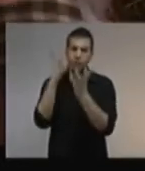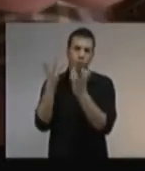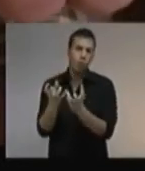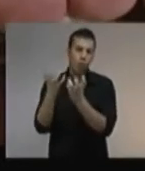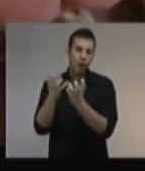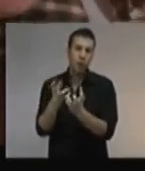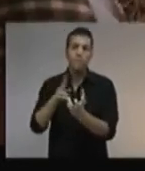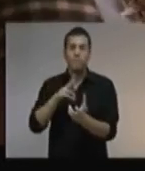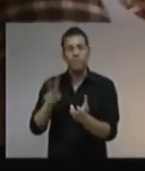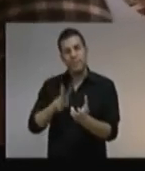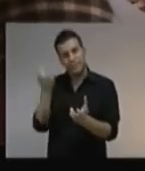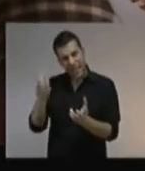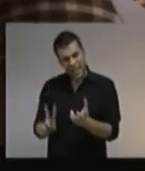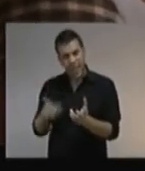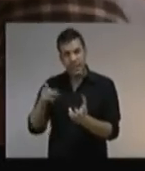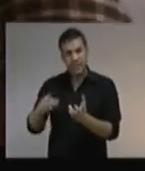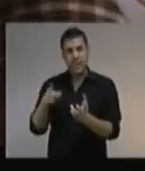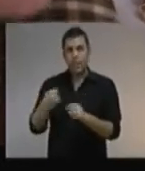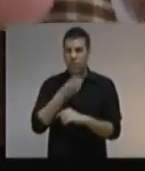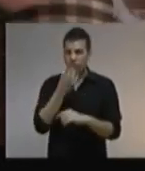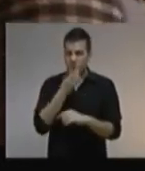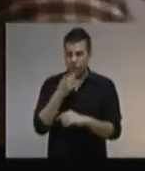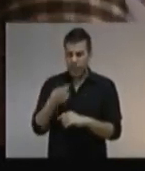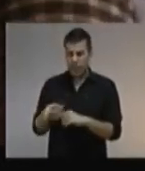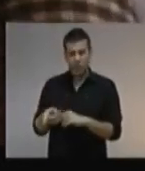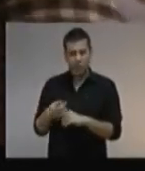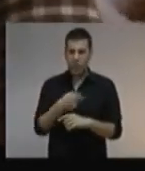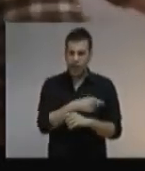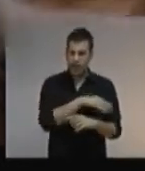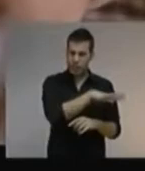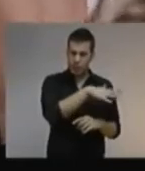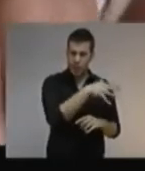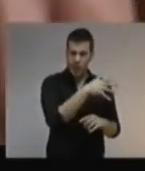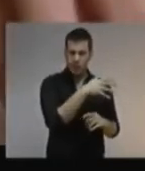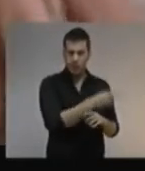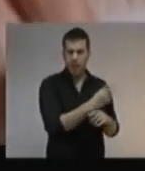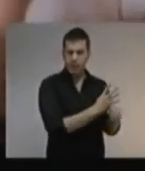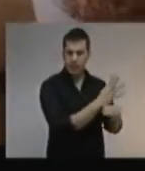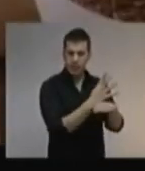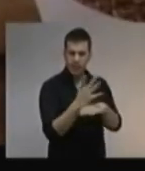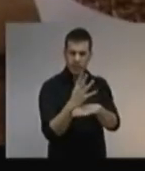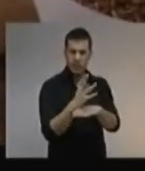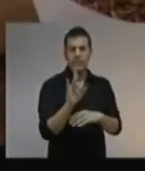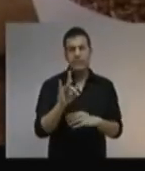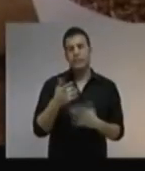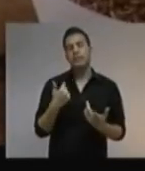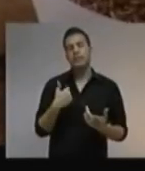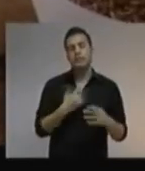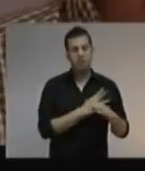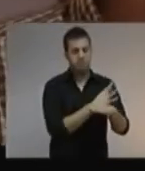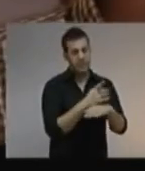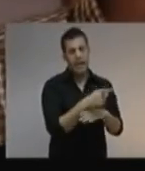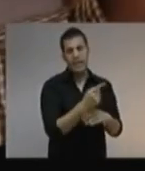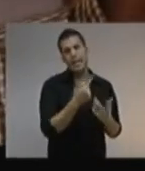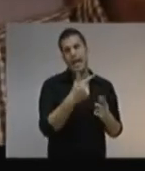otros quesos, y está hecho con una flor que se planta aquí en la zona. Cuéntame. La flor es la tradicional, la penca, la que llamamos